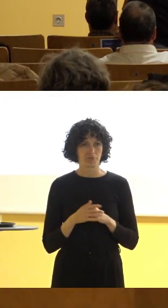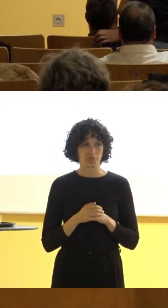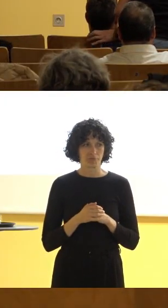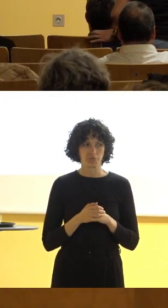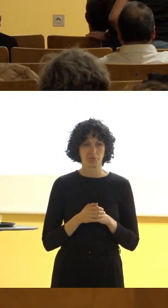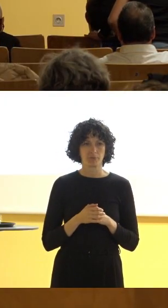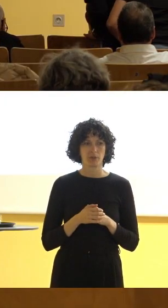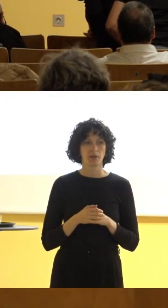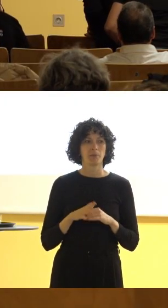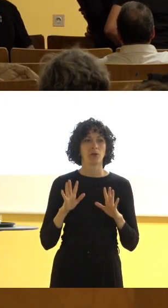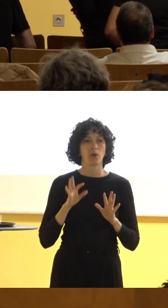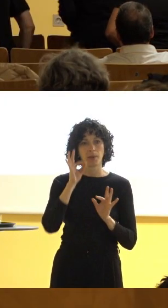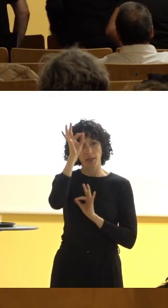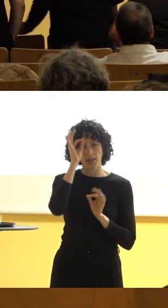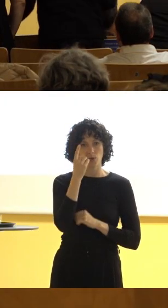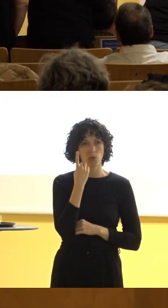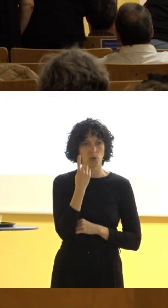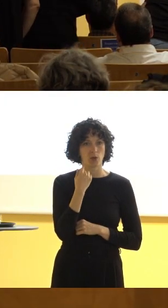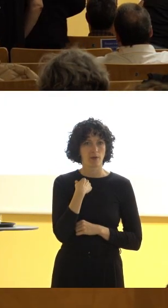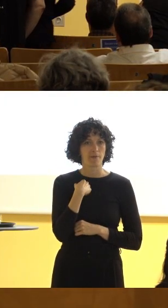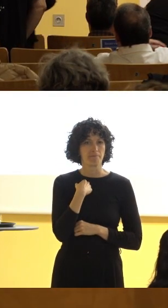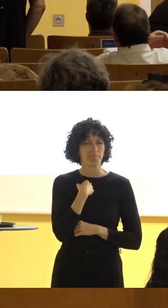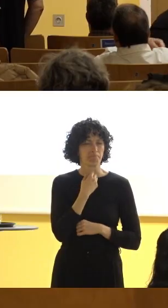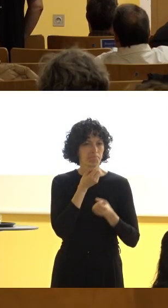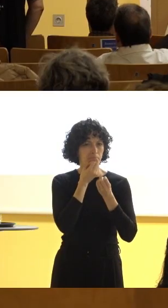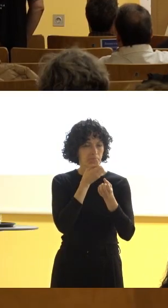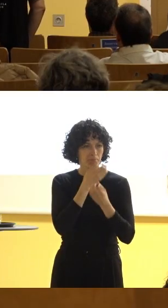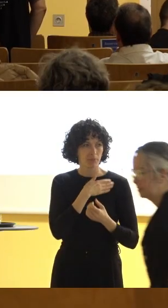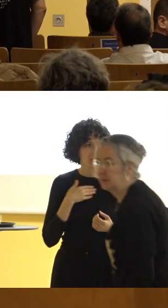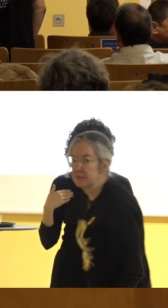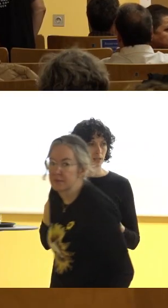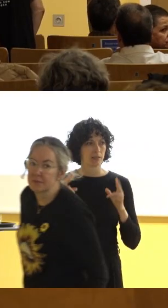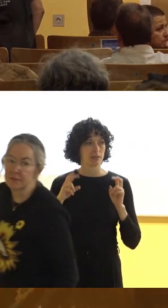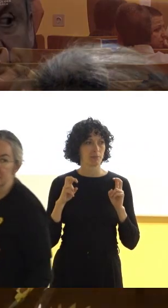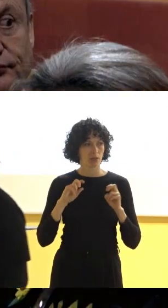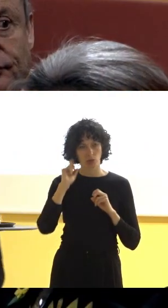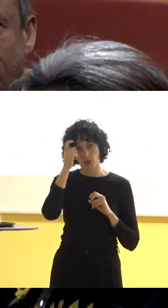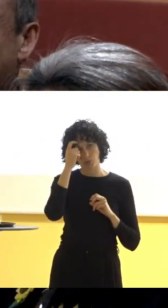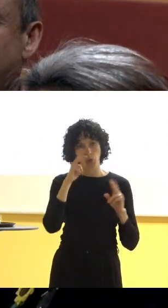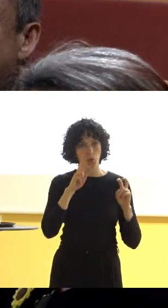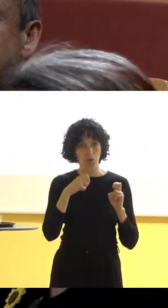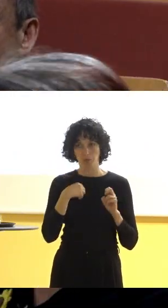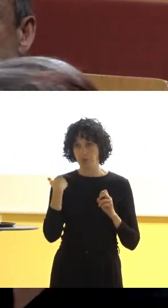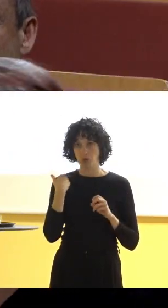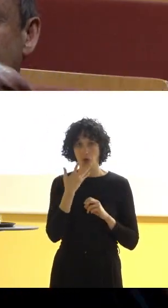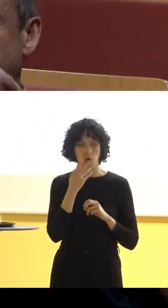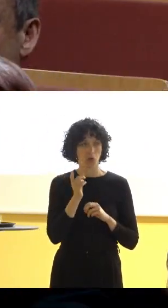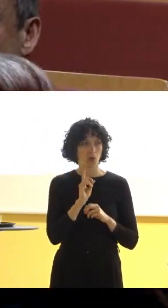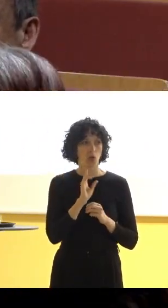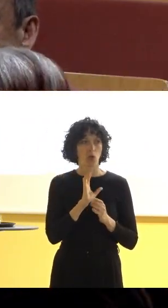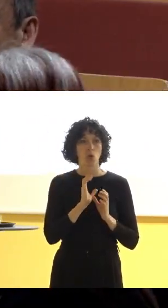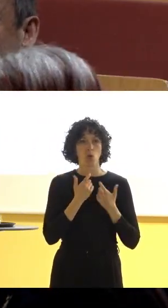ilustrador. Pero hay un detalle que quería comentar y es el tema, el concepto nuevo que yo desconocía de